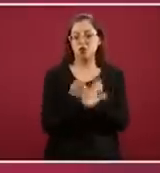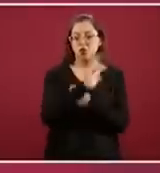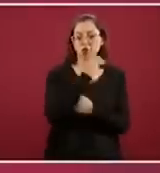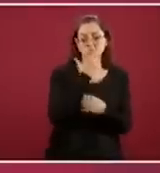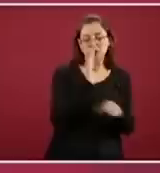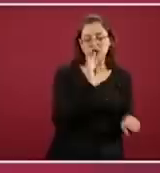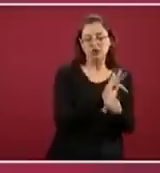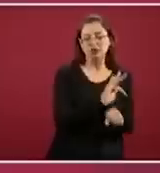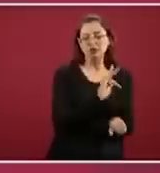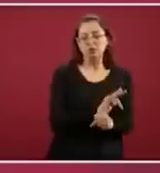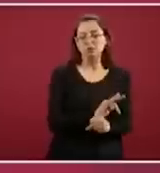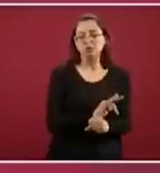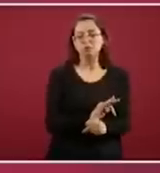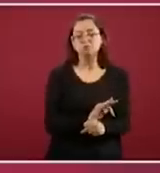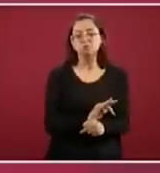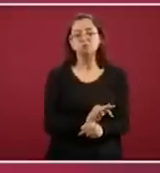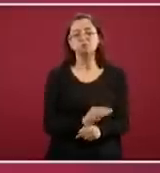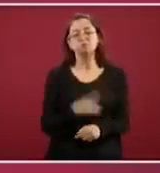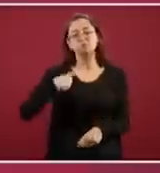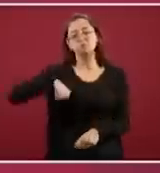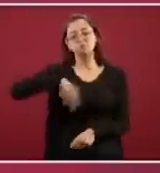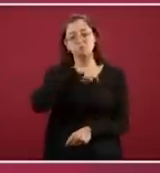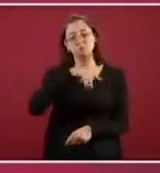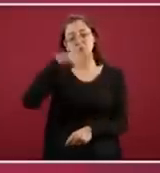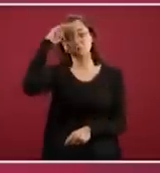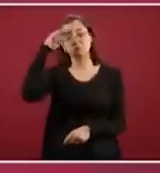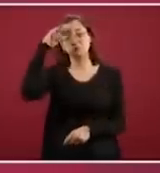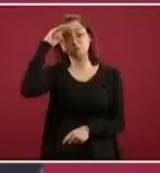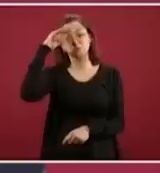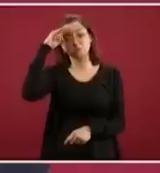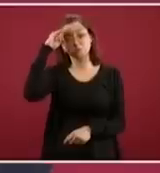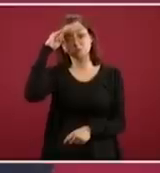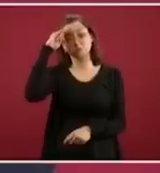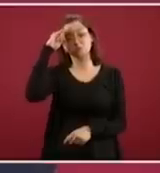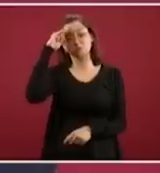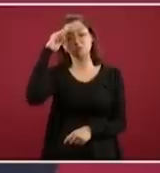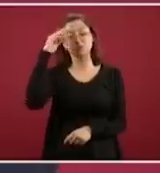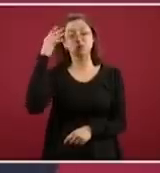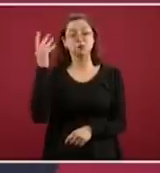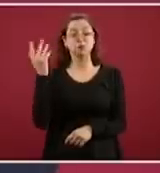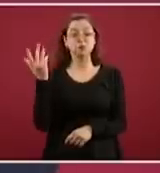Nosotros consideramos de que deben de